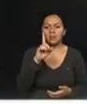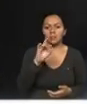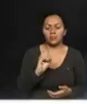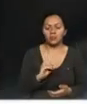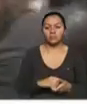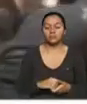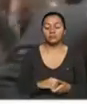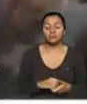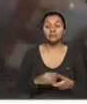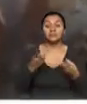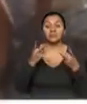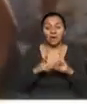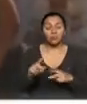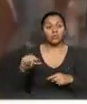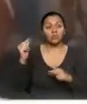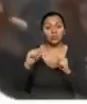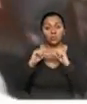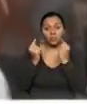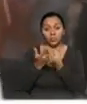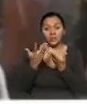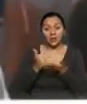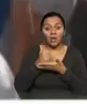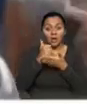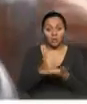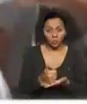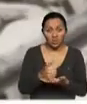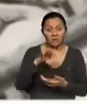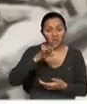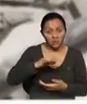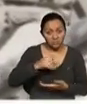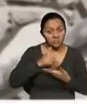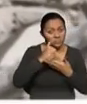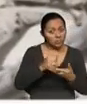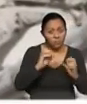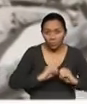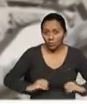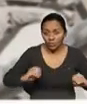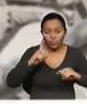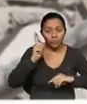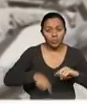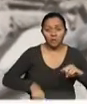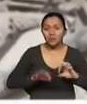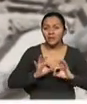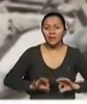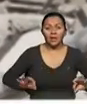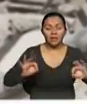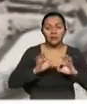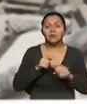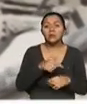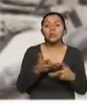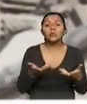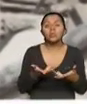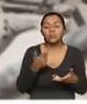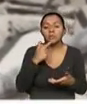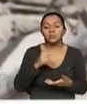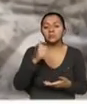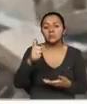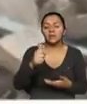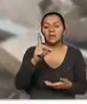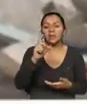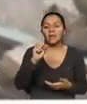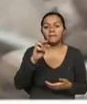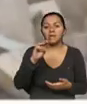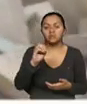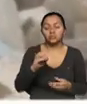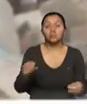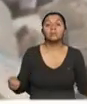Informó que ningún convoy ha podido entrar en 110 días a Madayá y Sabadaní, situadas por el régimen en la provincia de Damasco, además